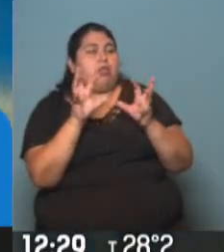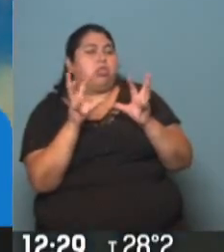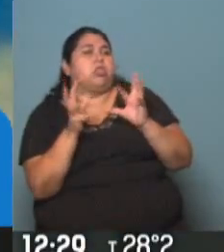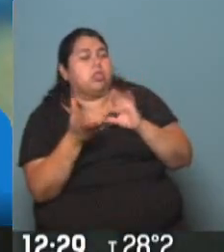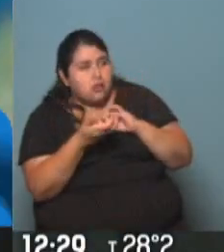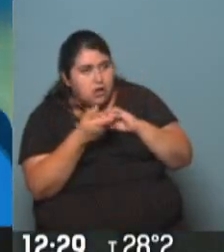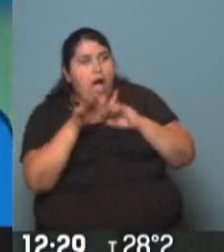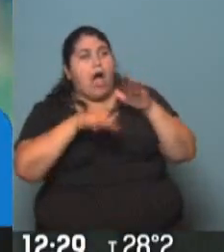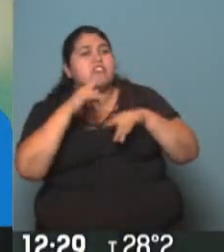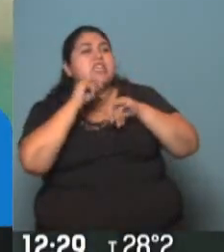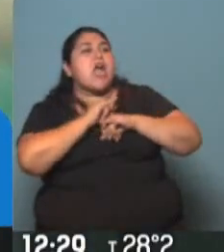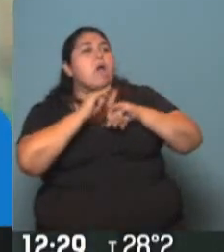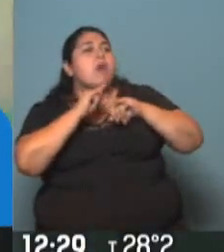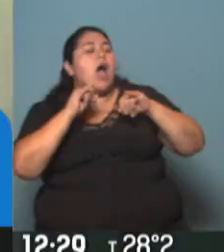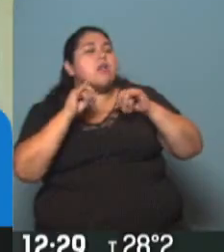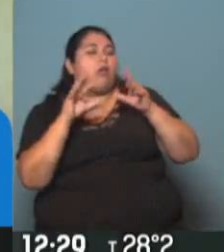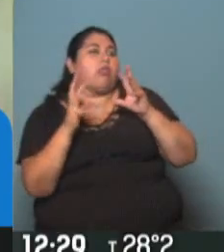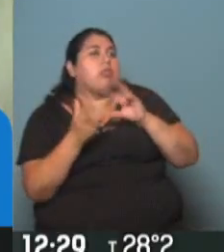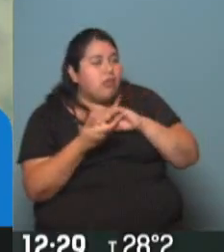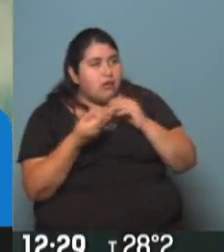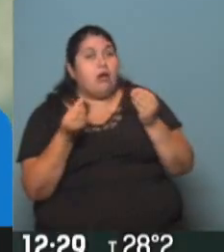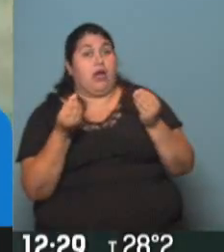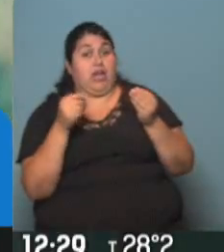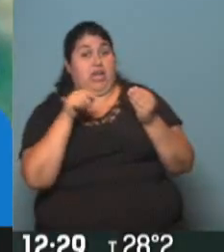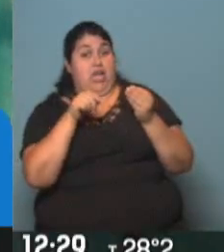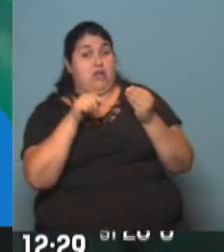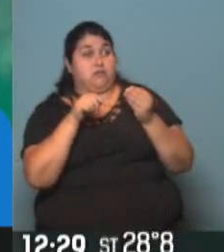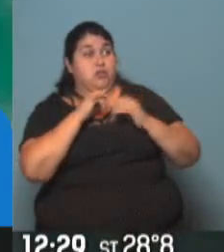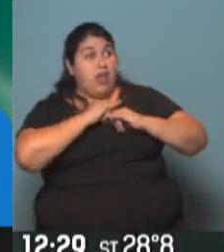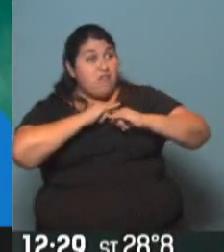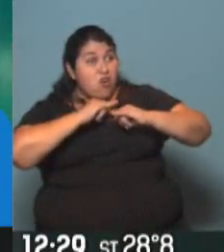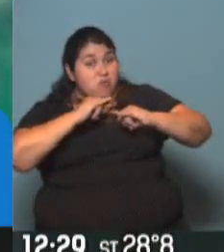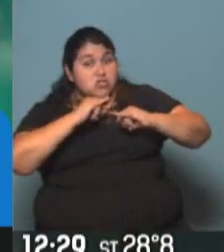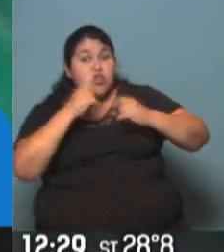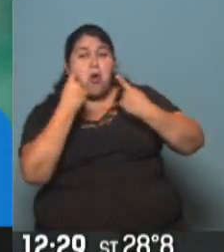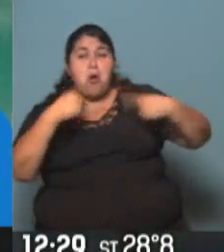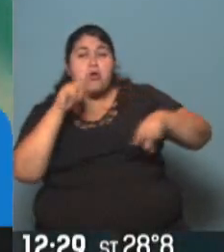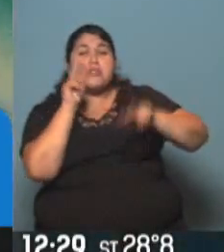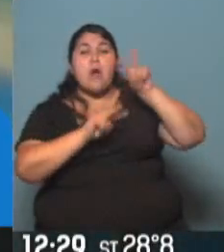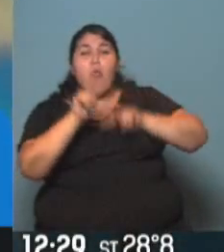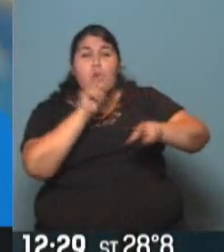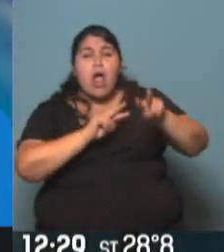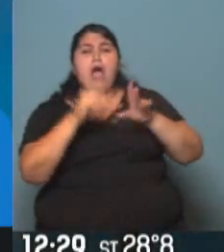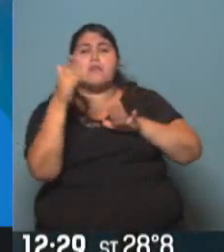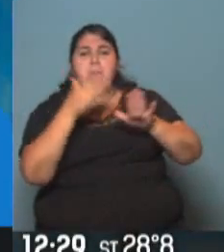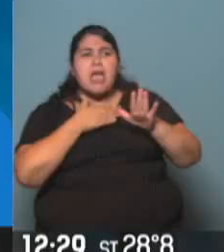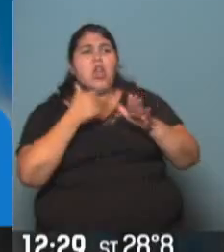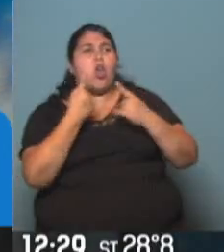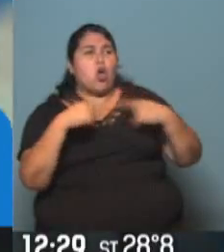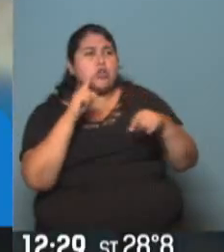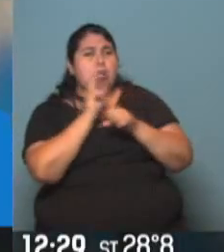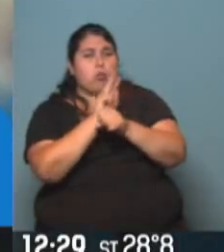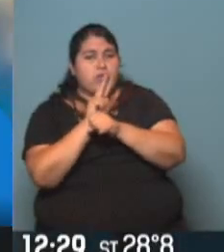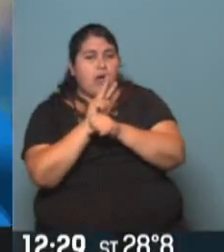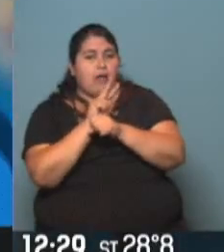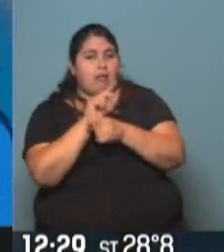algunas campañas que finalmente en lugar de generar el efecto que se busca que es disminuir los femicidios genera